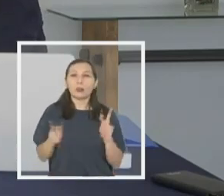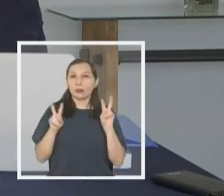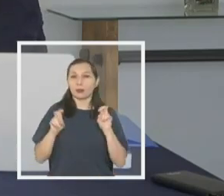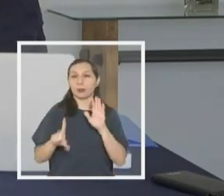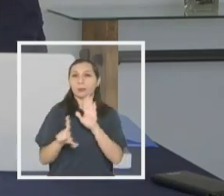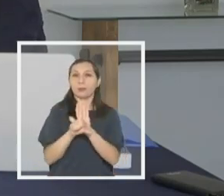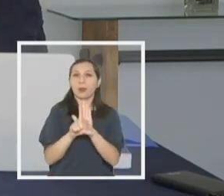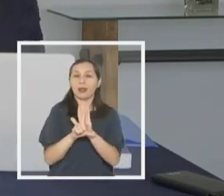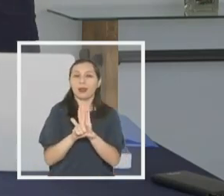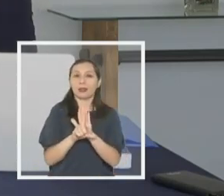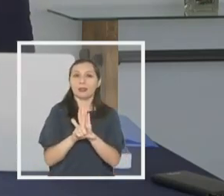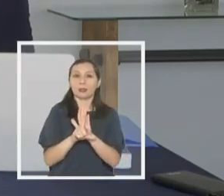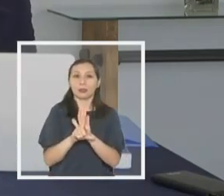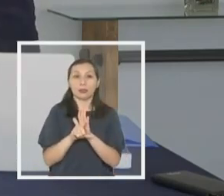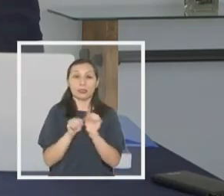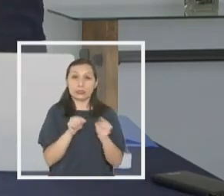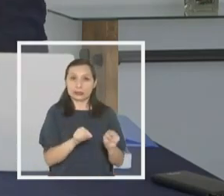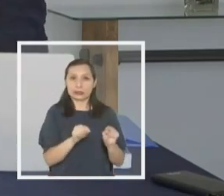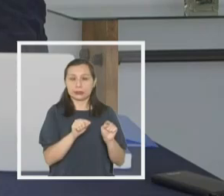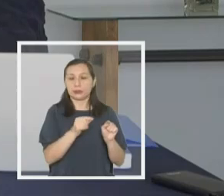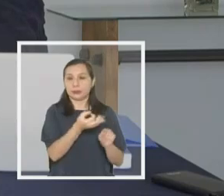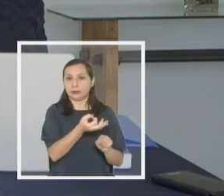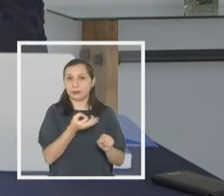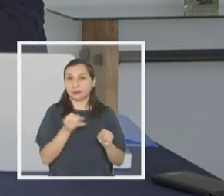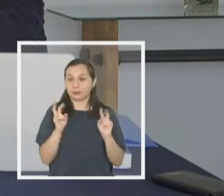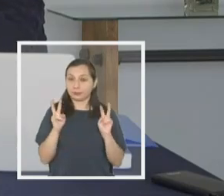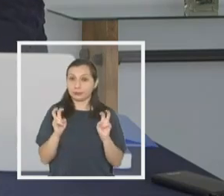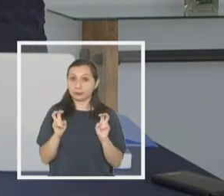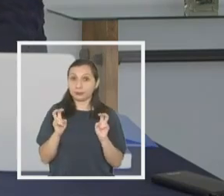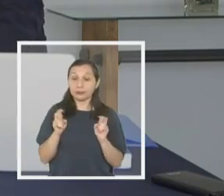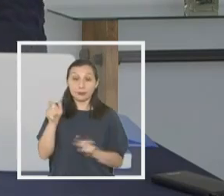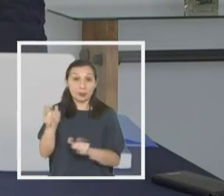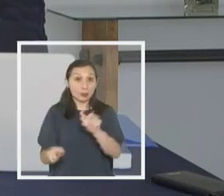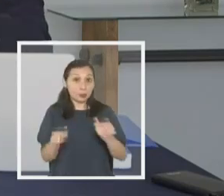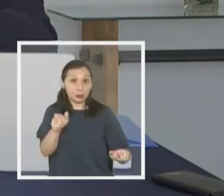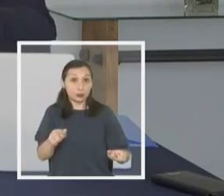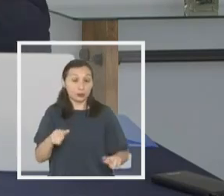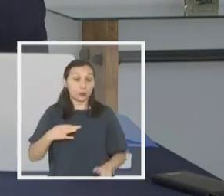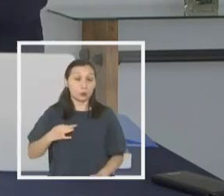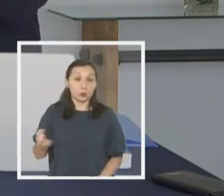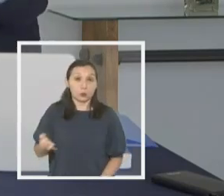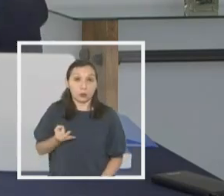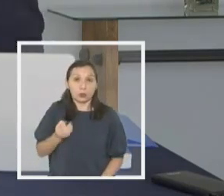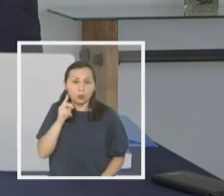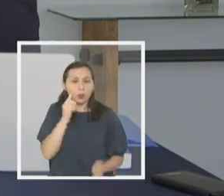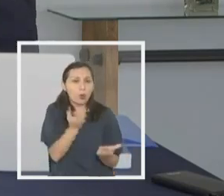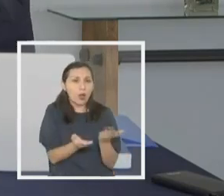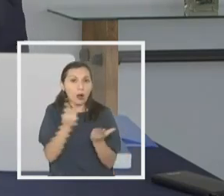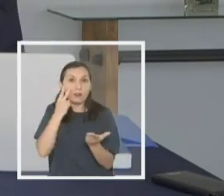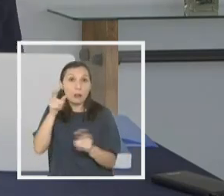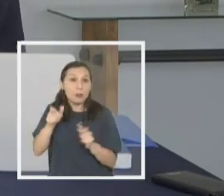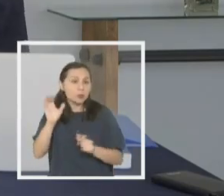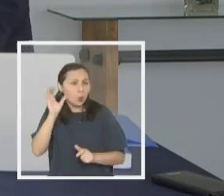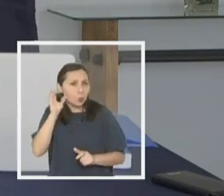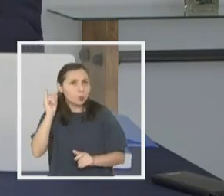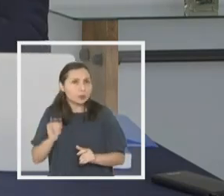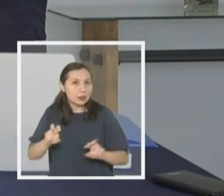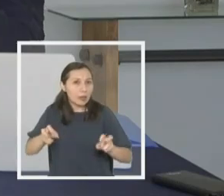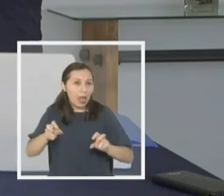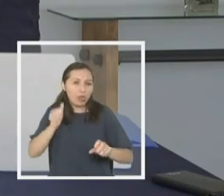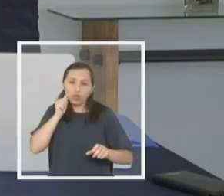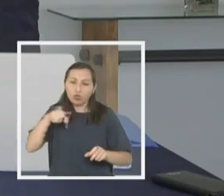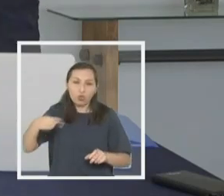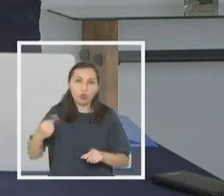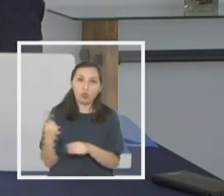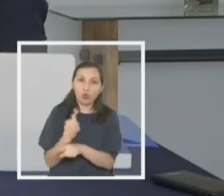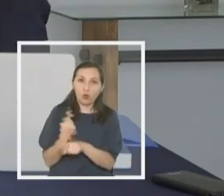materia legislativa respecto a ese tema? Porque la ciudadanía lo que dice, nosotros tenemos un barómetro, ¿no? Que son nuestros auditores permanentemente, todos los